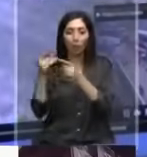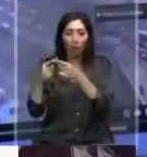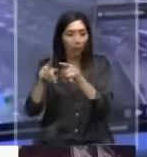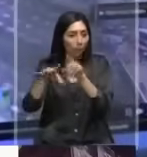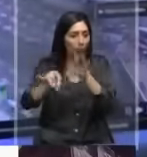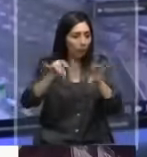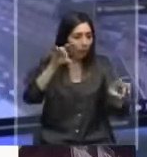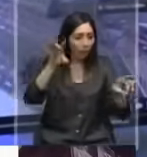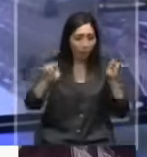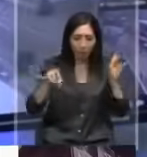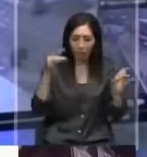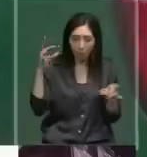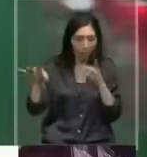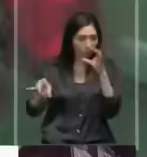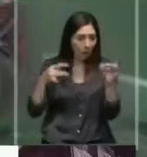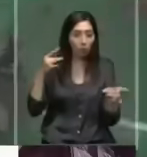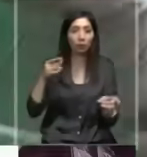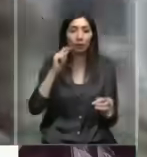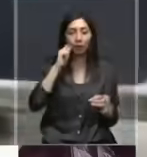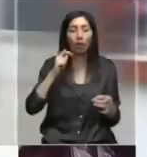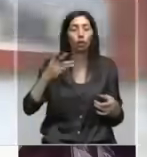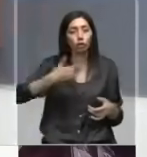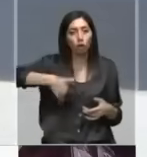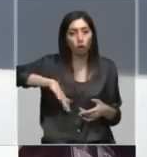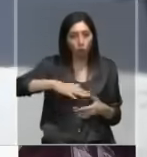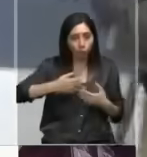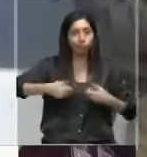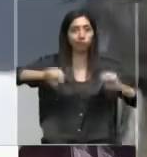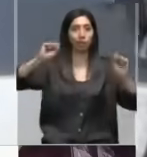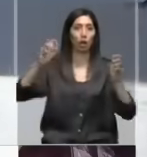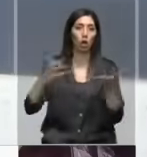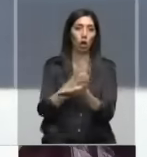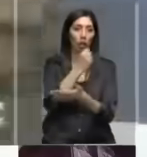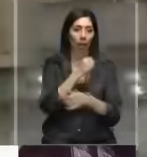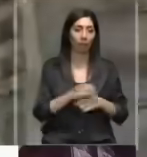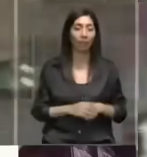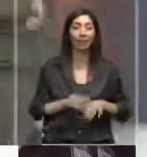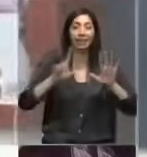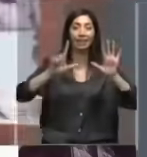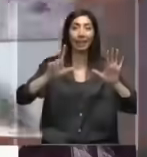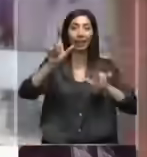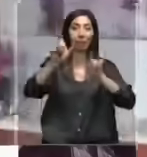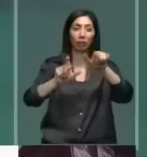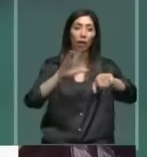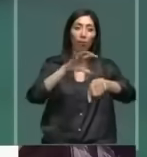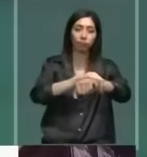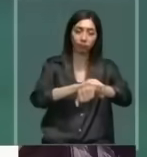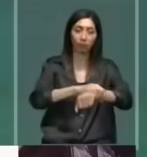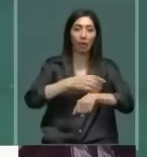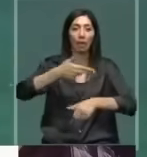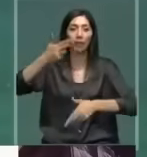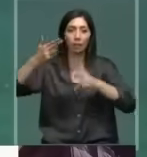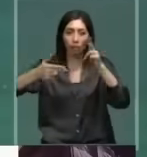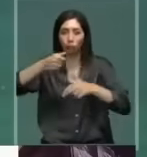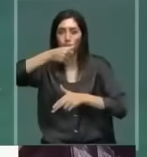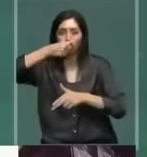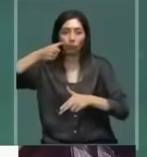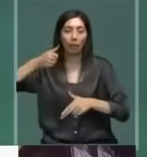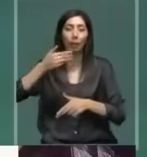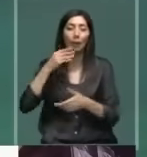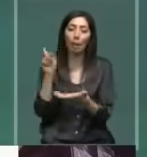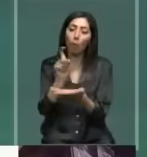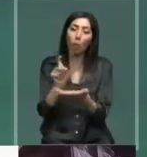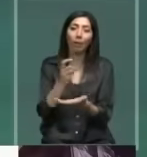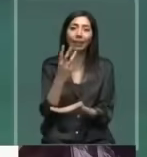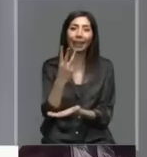bandas, para nosotros es un triunfo. Hubo 7 detenidos, armas y droga incautada, incluso impresiones 3D de partes de un